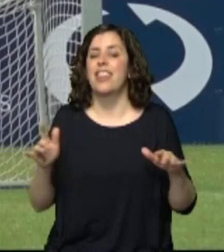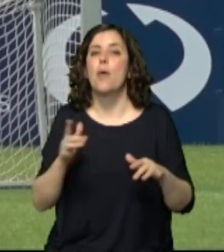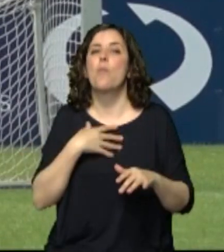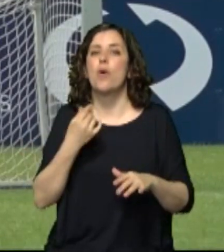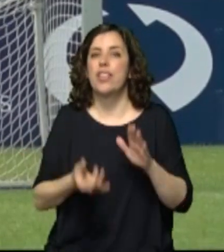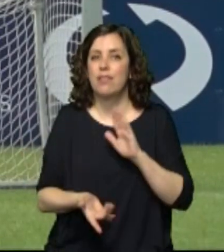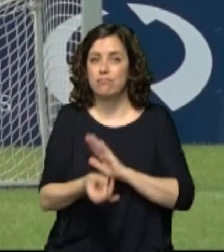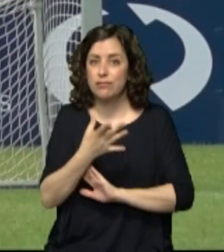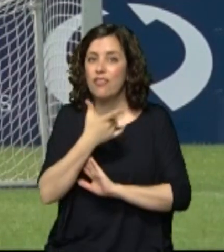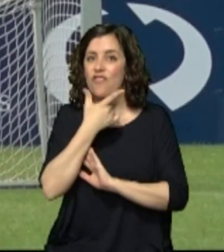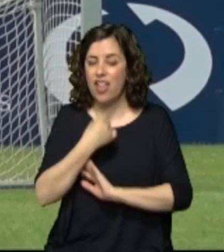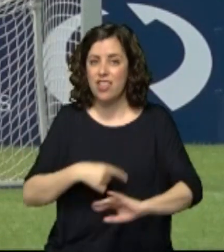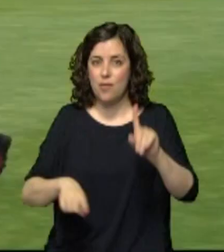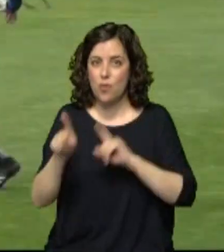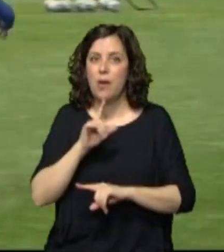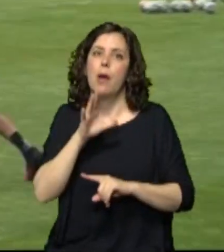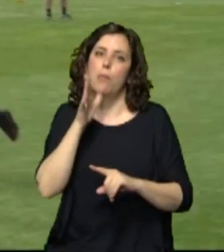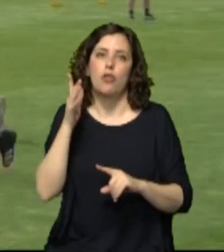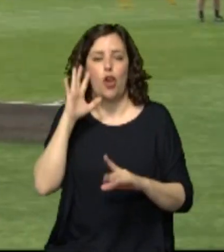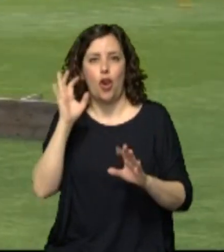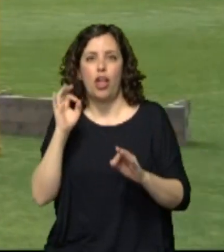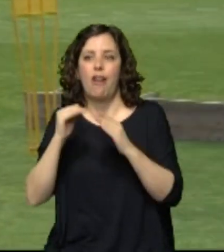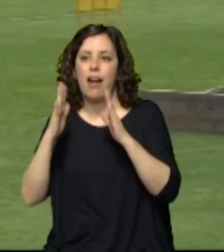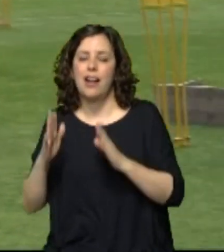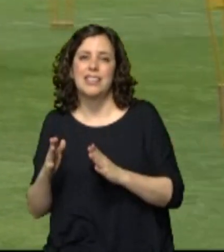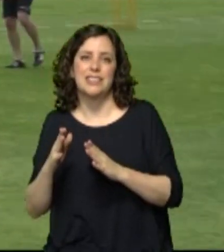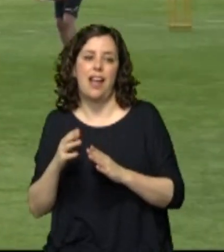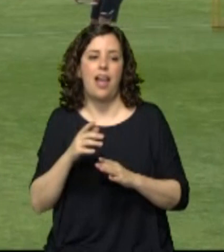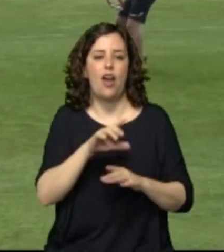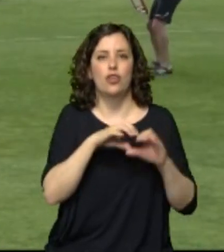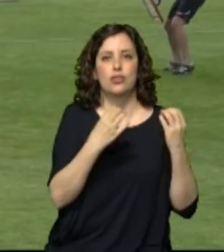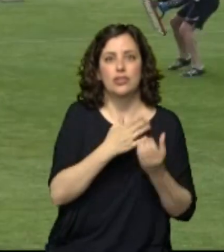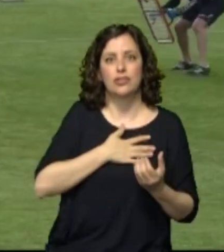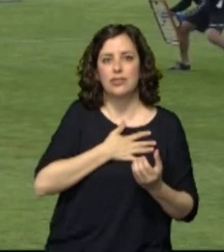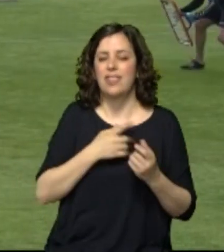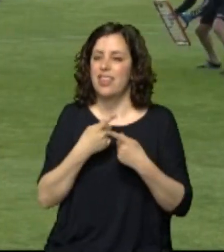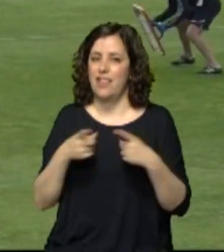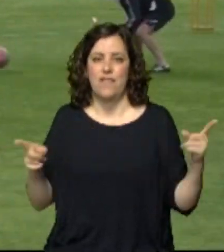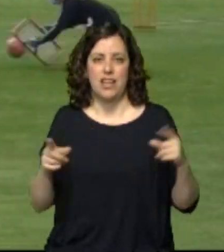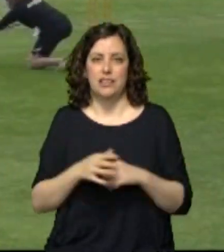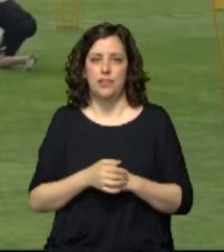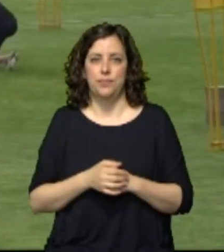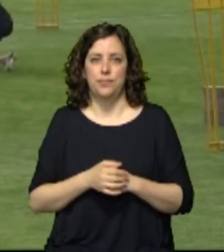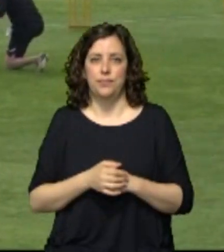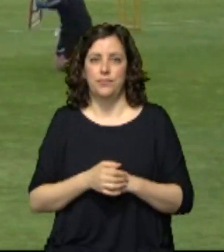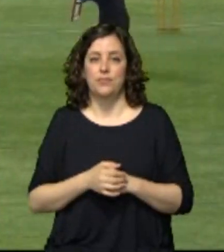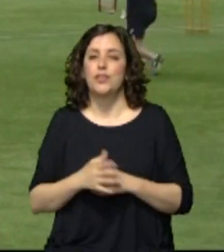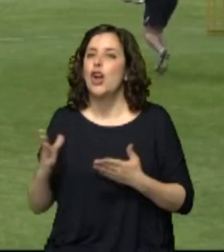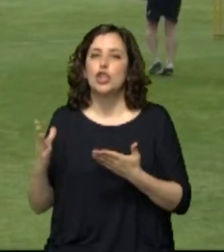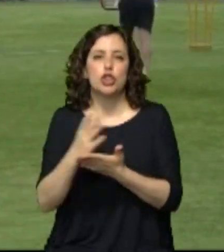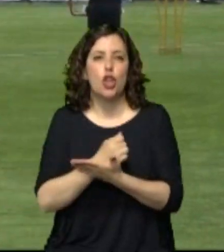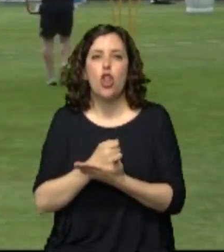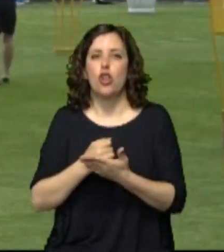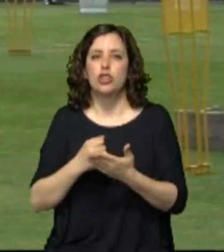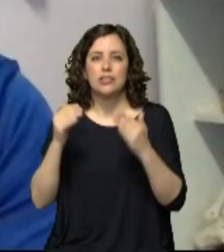No es lo mismo el entrenamiento realizado en pleno confinamiento al que comienzan a efectuar en Tajonar. Han entrenado en espacios reducidos, todos en sus casas con